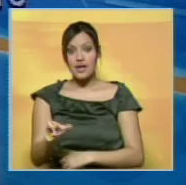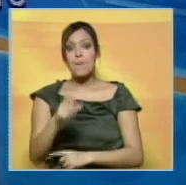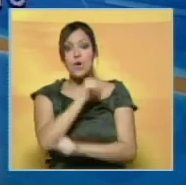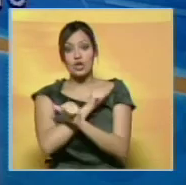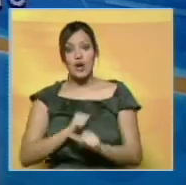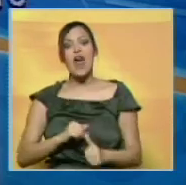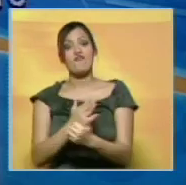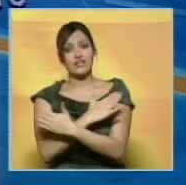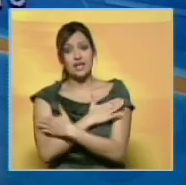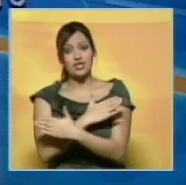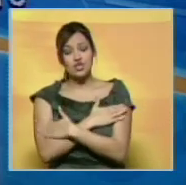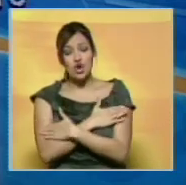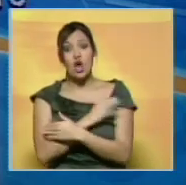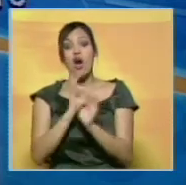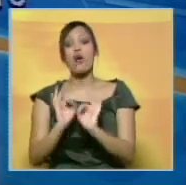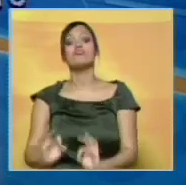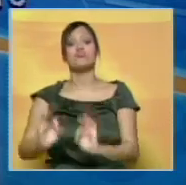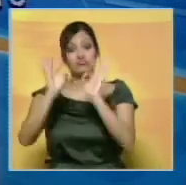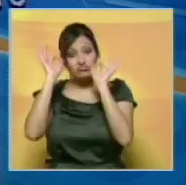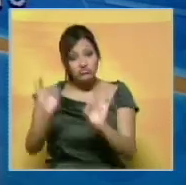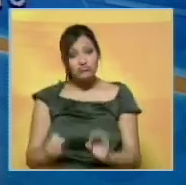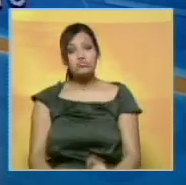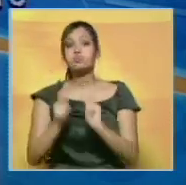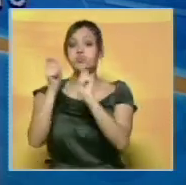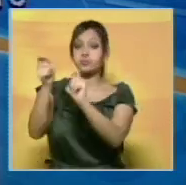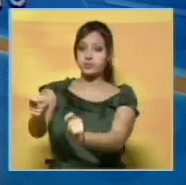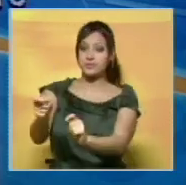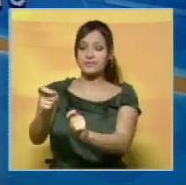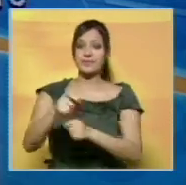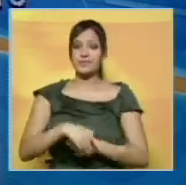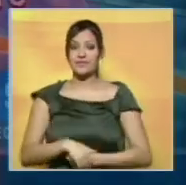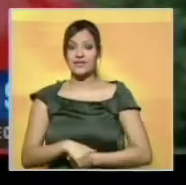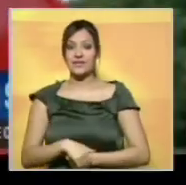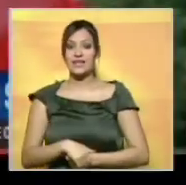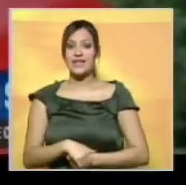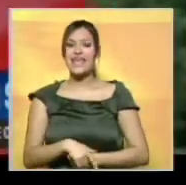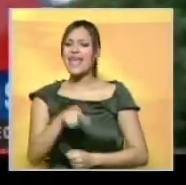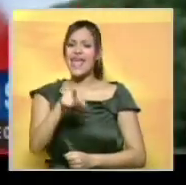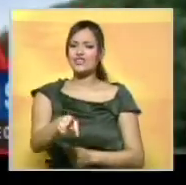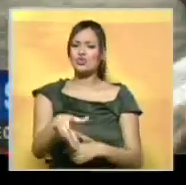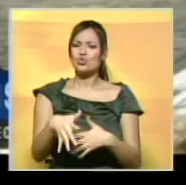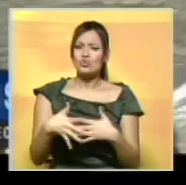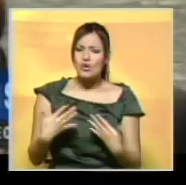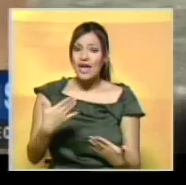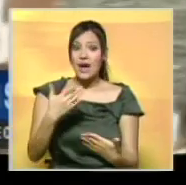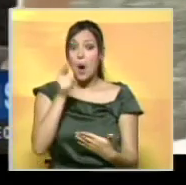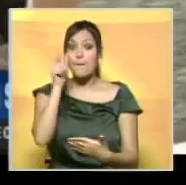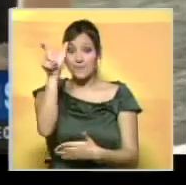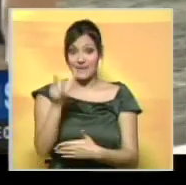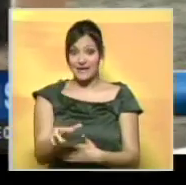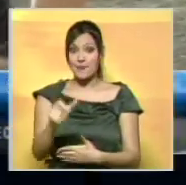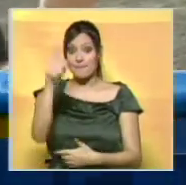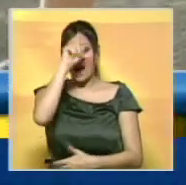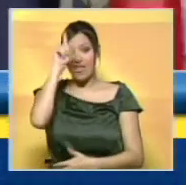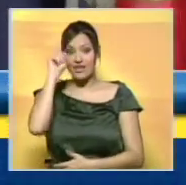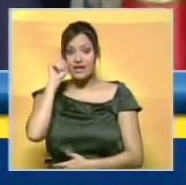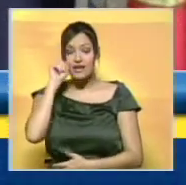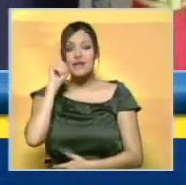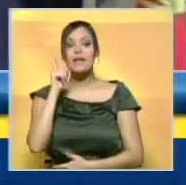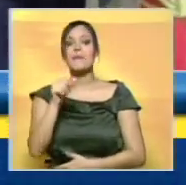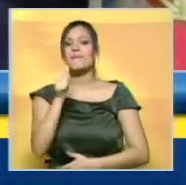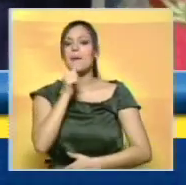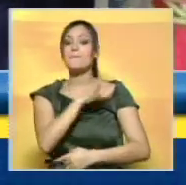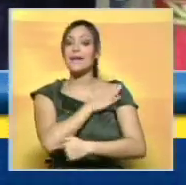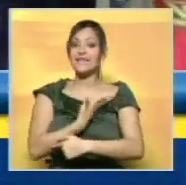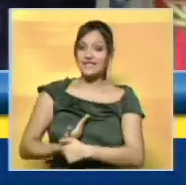la condecoración Gran Oficial de la Orden del Infante Don Enrique. La distinción fue otorgada al delantero del Real Madrid en Lisboa por el presidente de